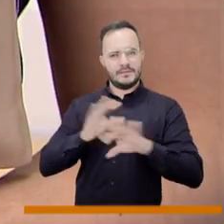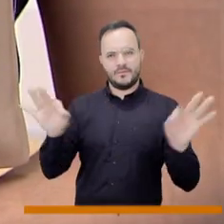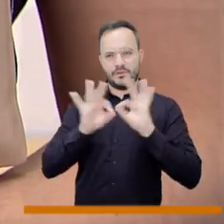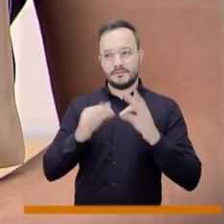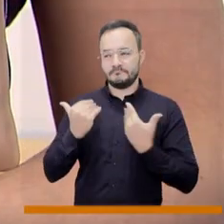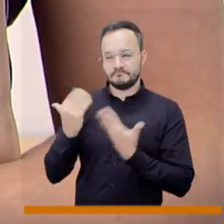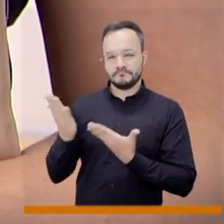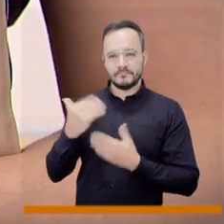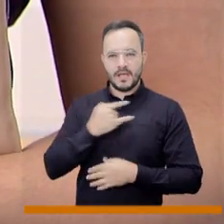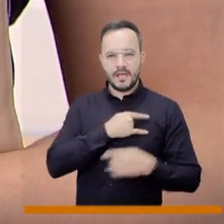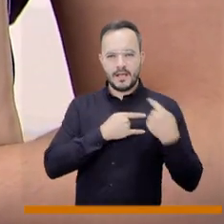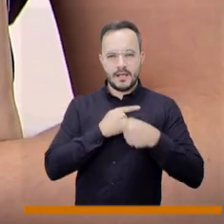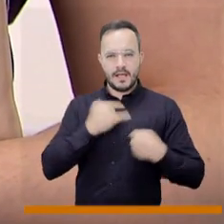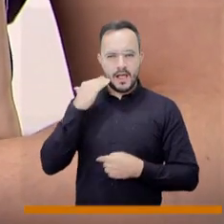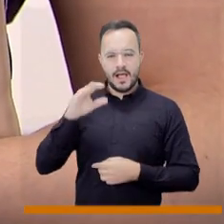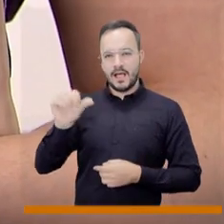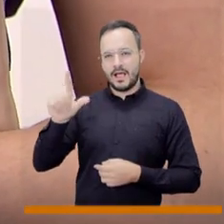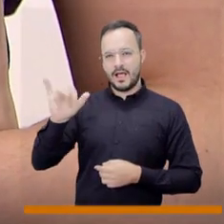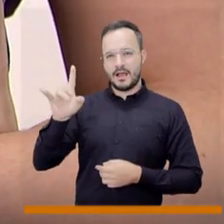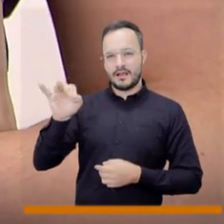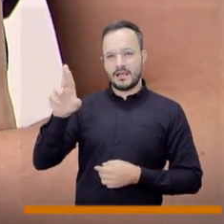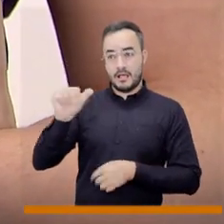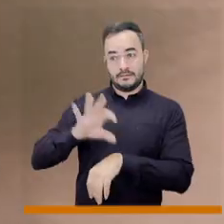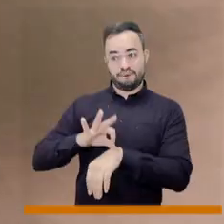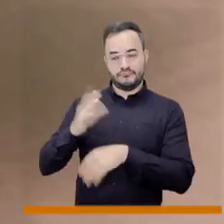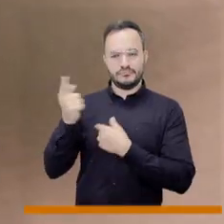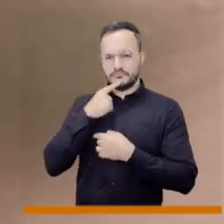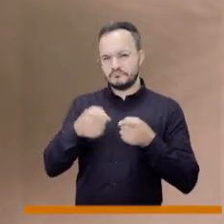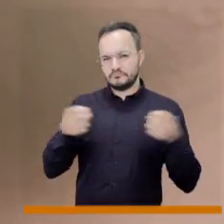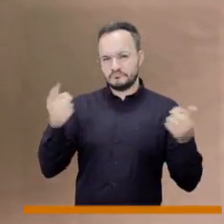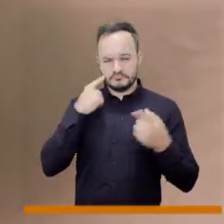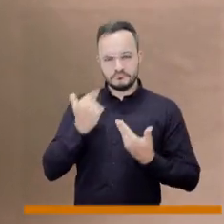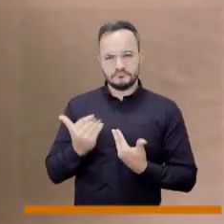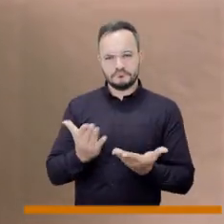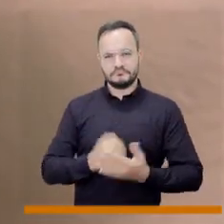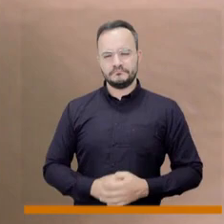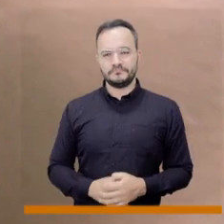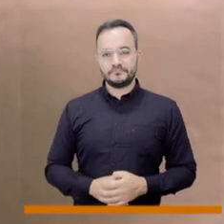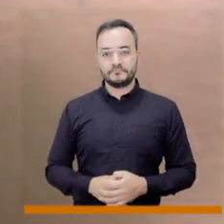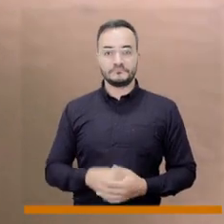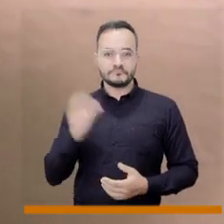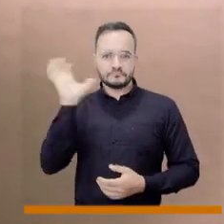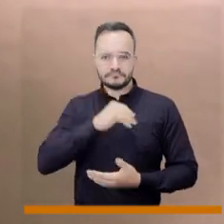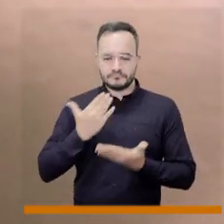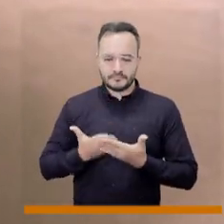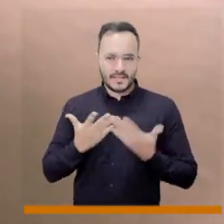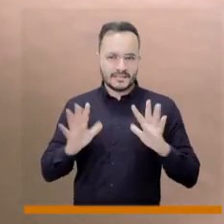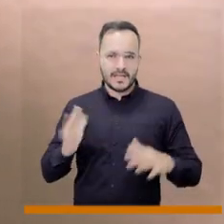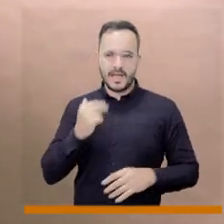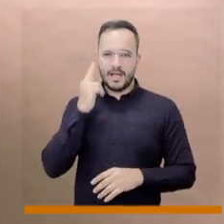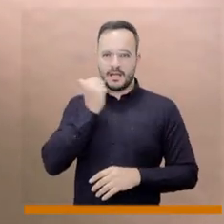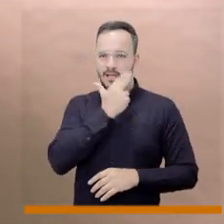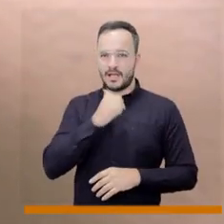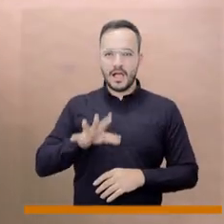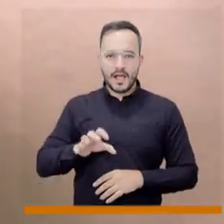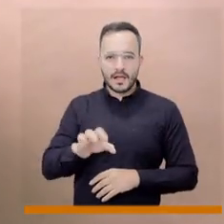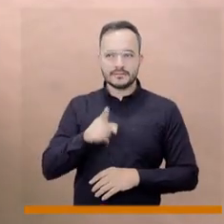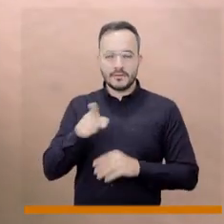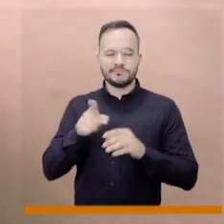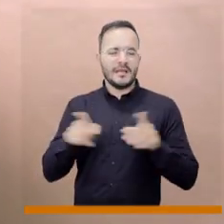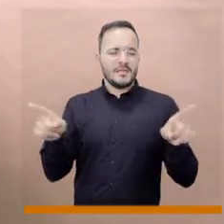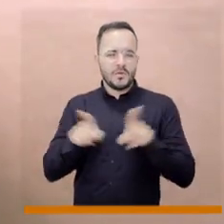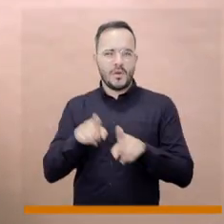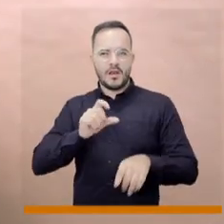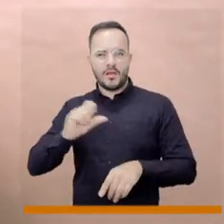De eso nos habla la médica cirujana del CES, Alejandra Ochoa. Se ha demostrado que en el cáncer de mama, como en muchas